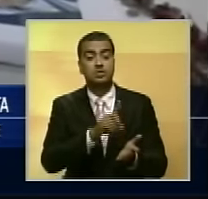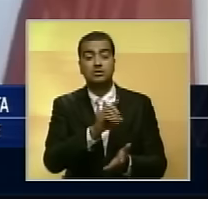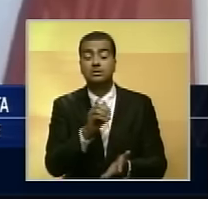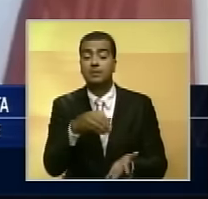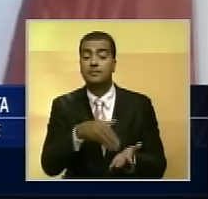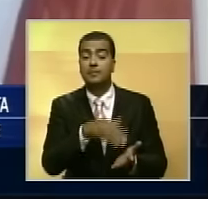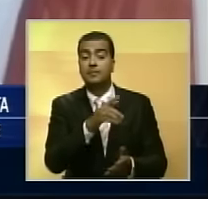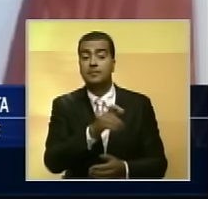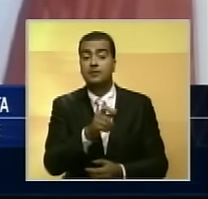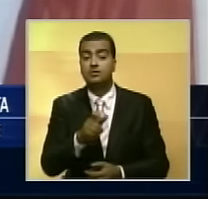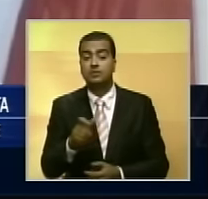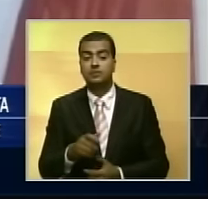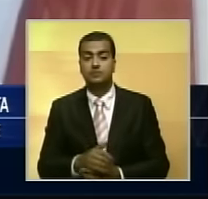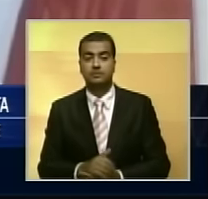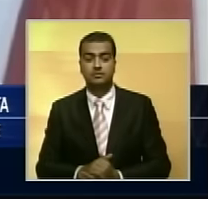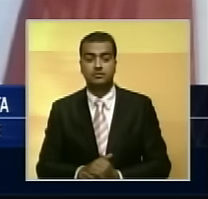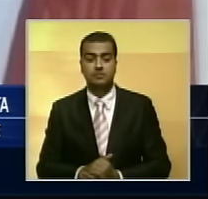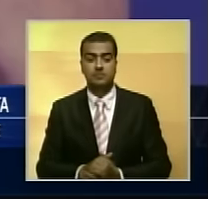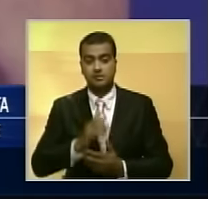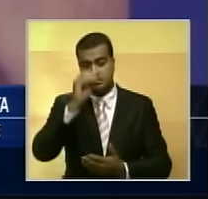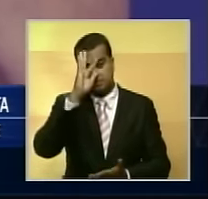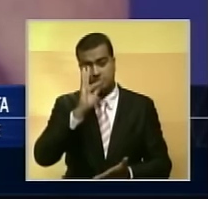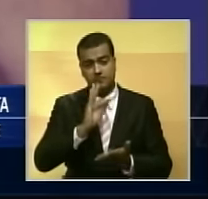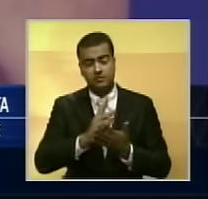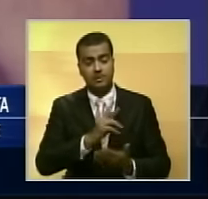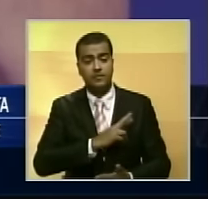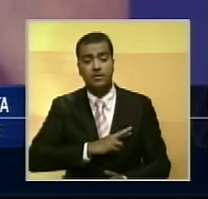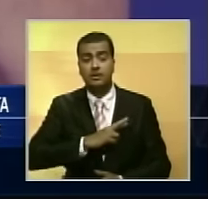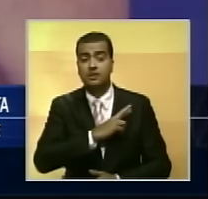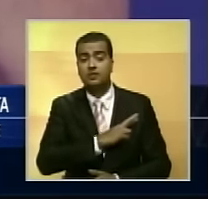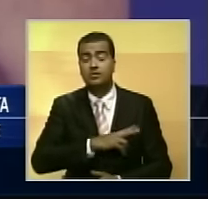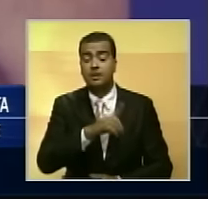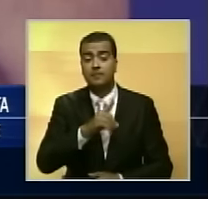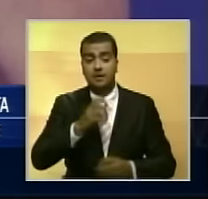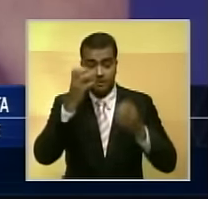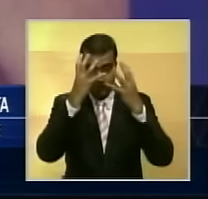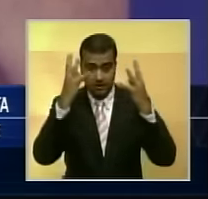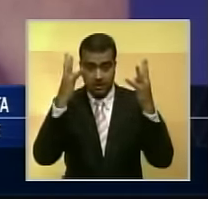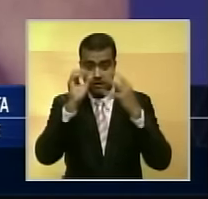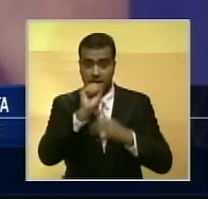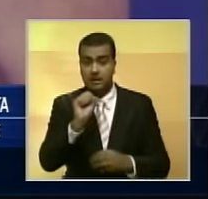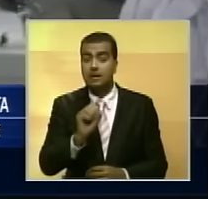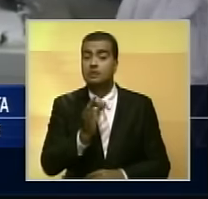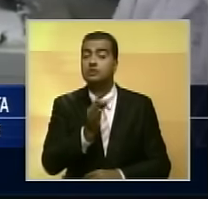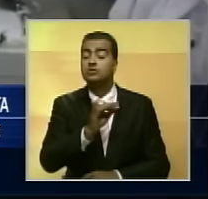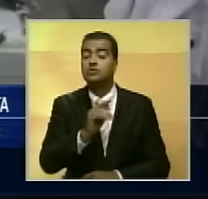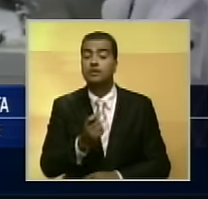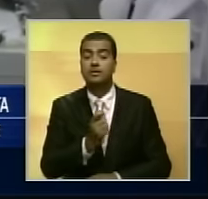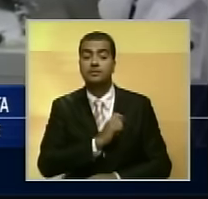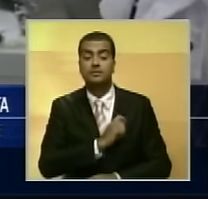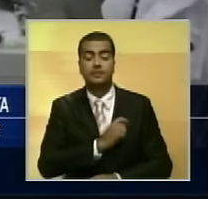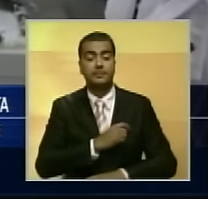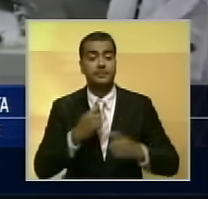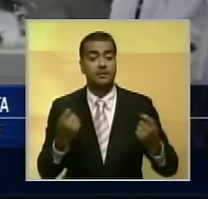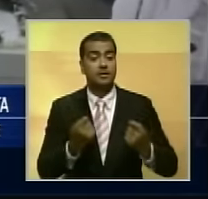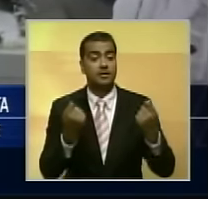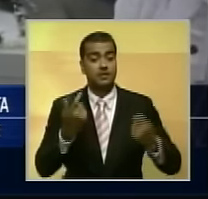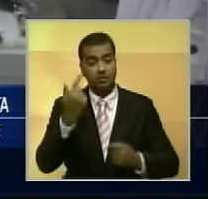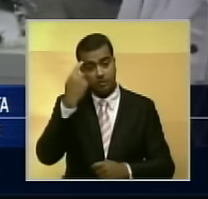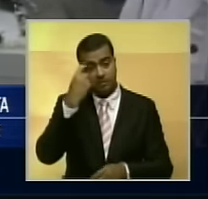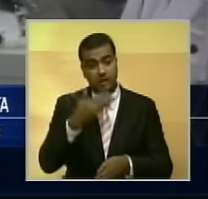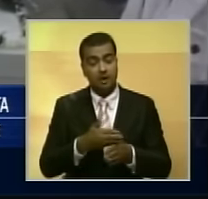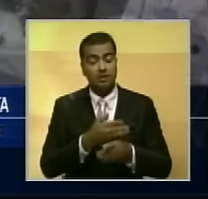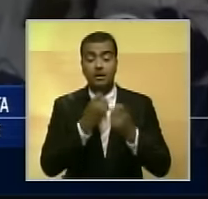100.000 personas, entre ellas fieles religiosos y autoridades como la Reina Sofía de España. El evento se celebra un día antes